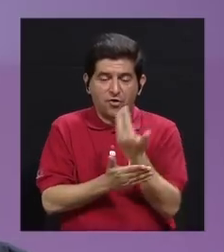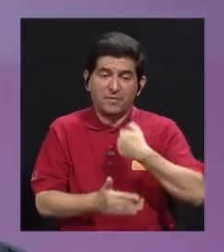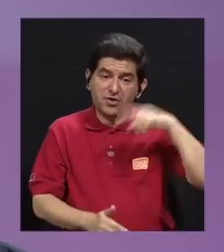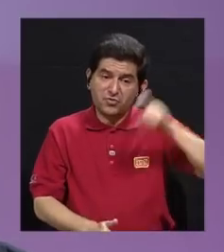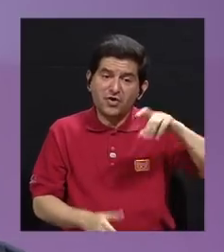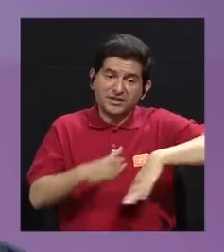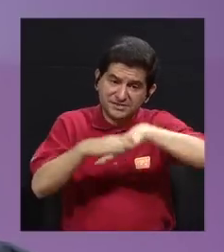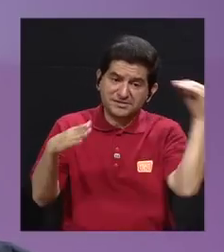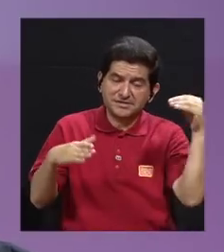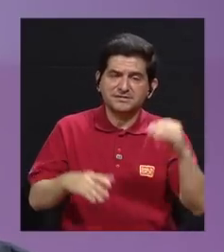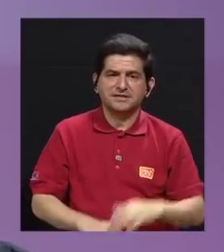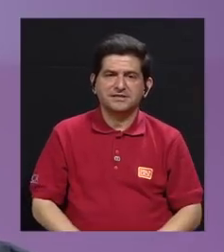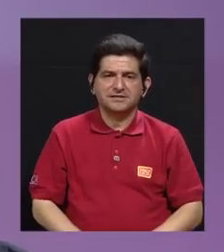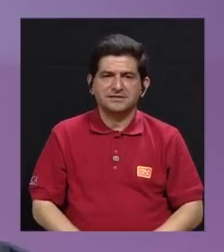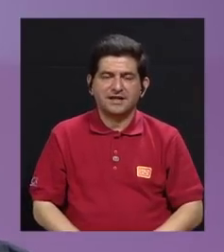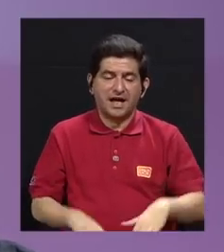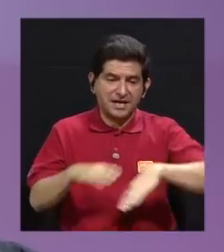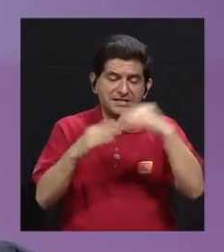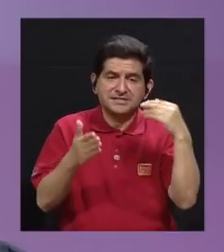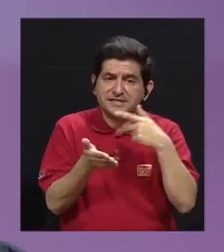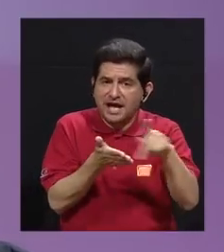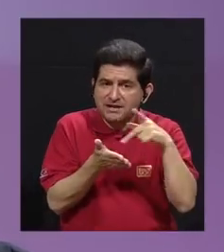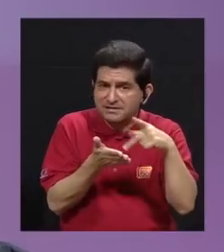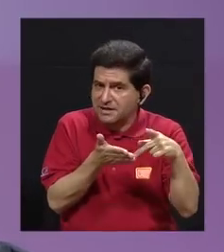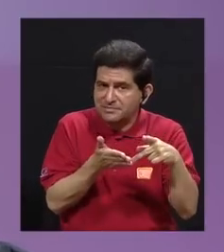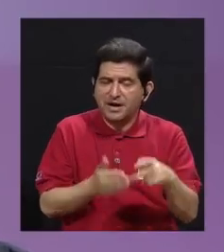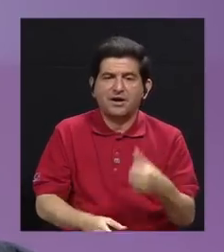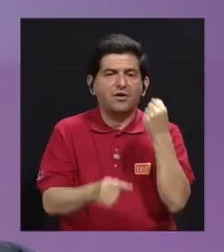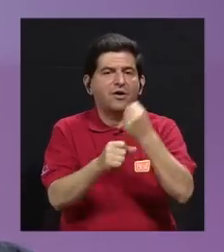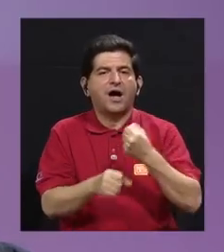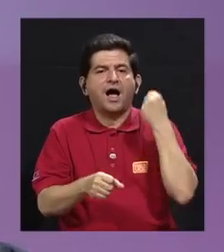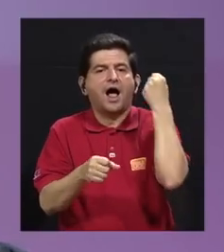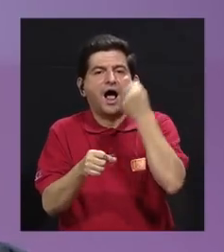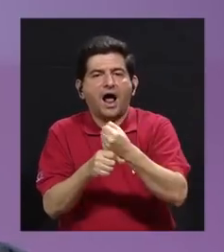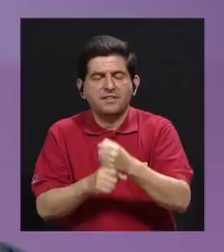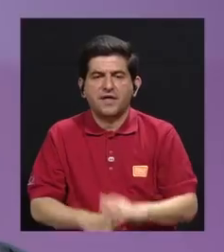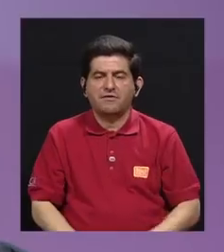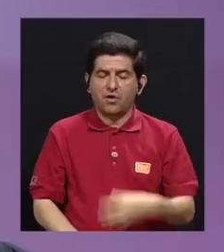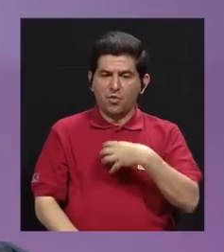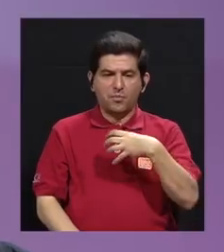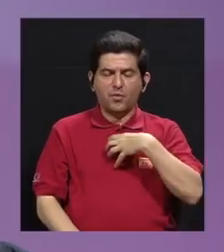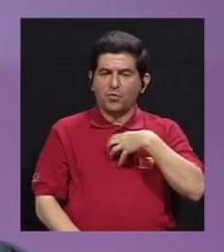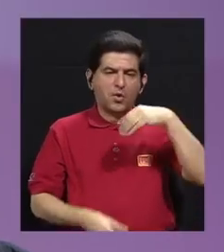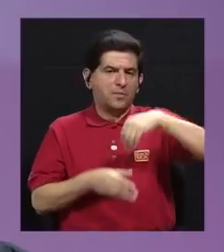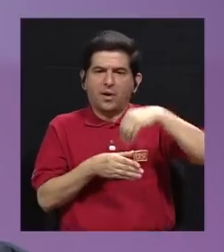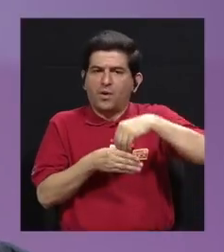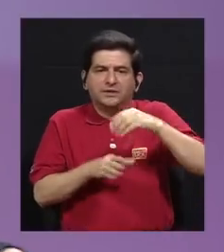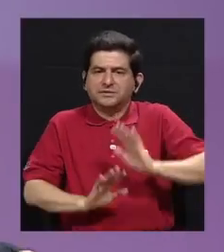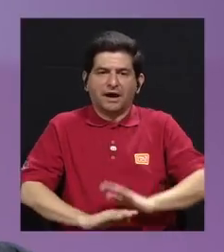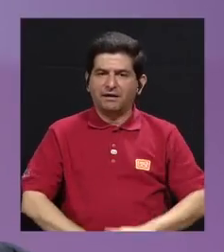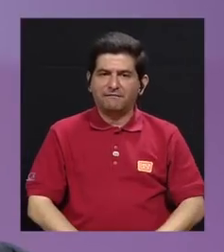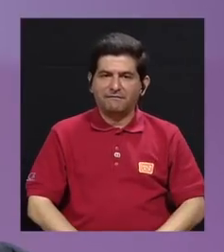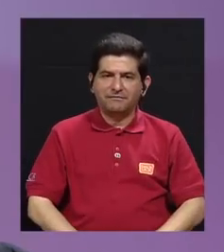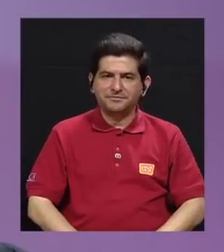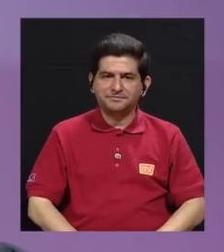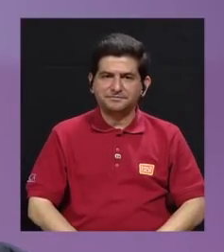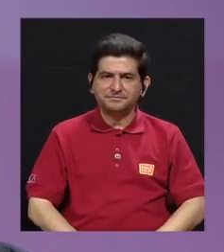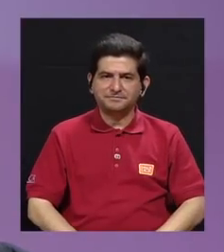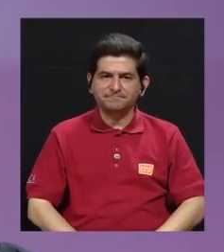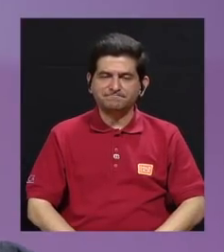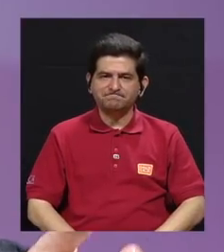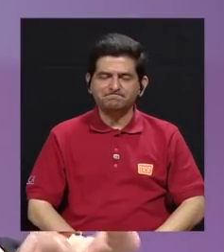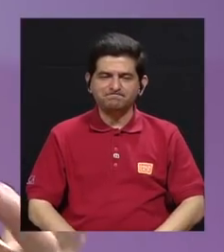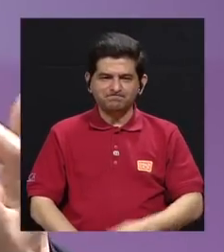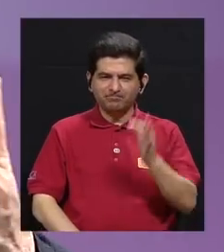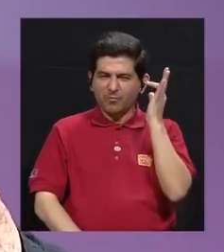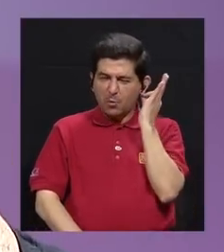salir. Entonces, salir del salario hacia el trabajo por cuenta propia, etcétera, ¿no?